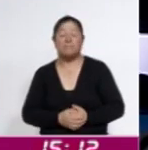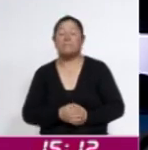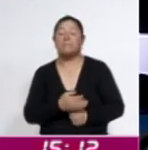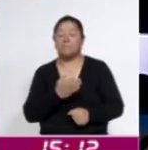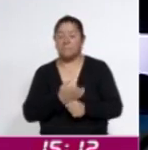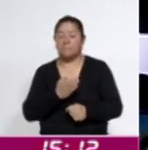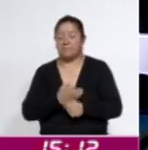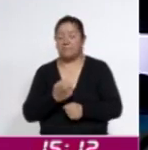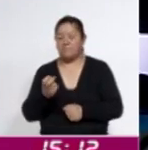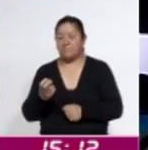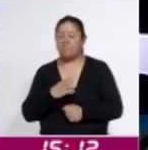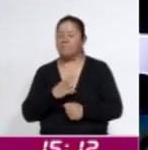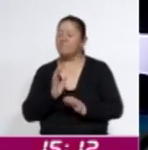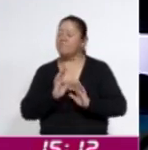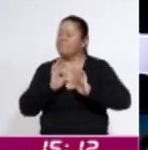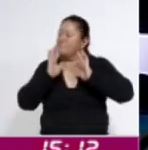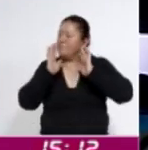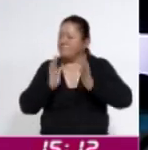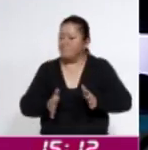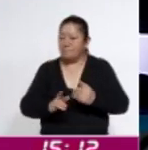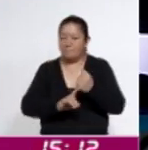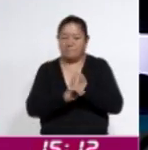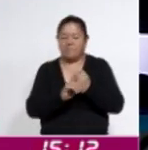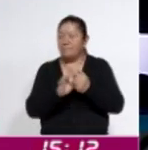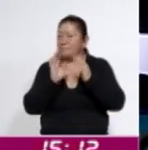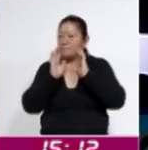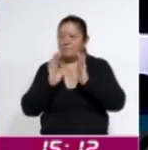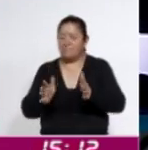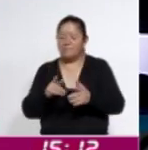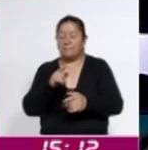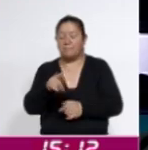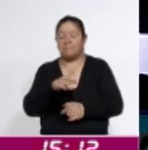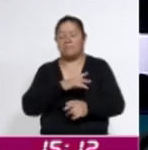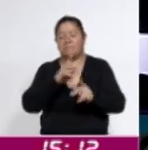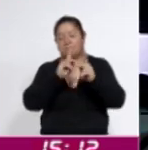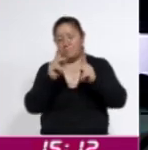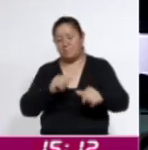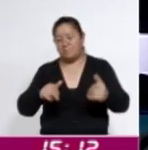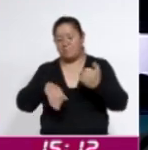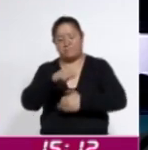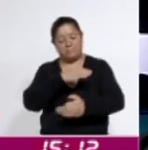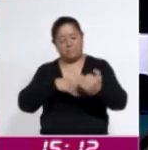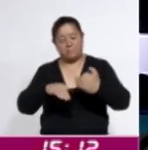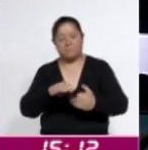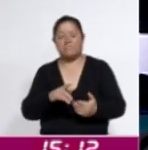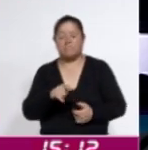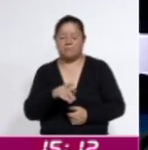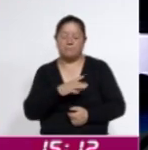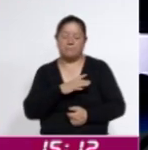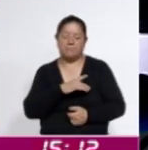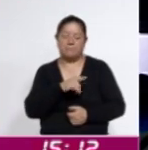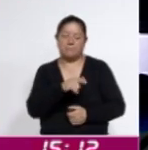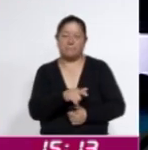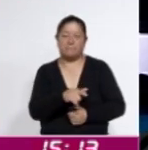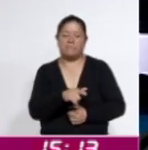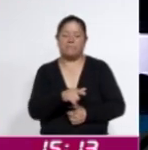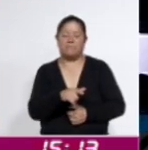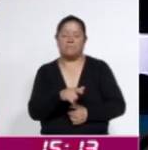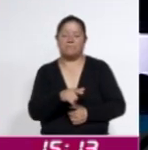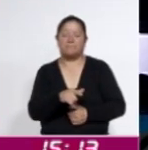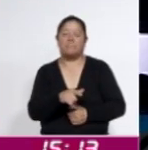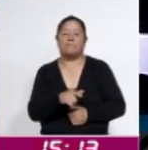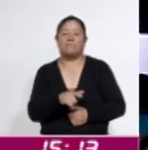se regulariza, se terminan los problemas y en santa paz todos los integrantes, pues, que pueden estar en un conflicto interno por